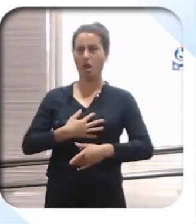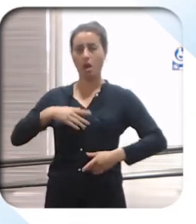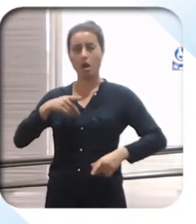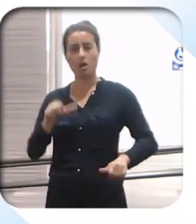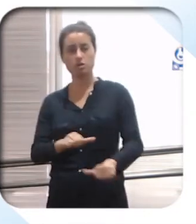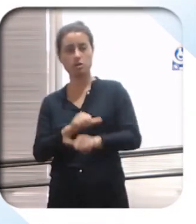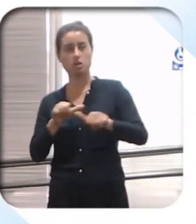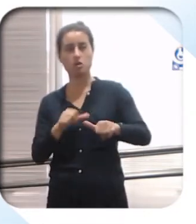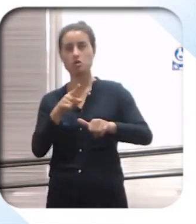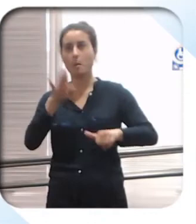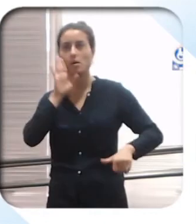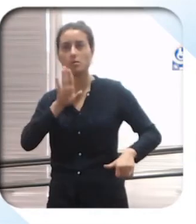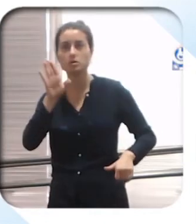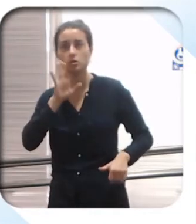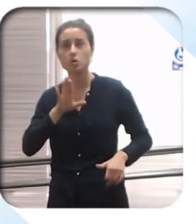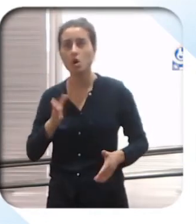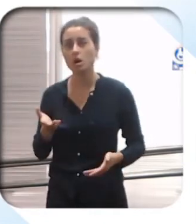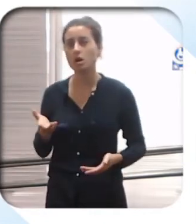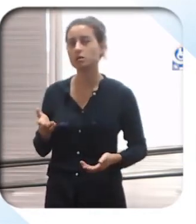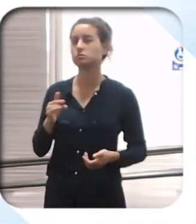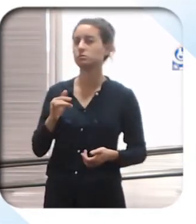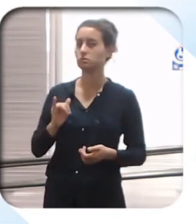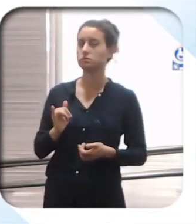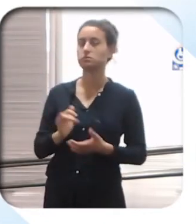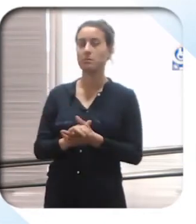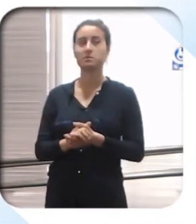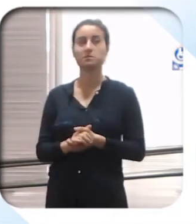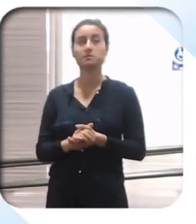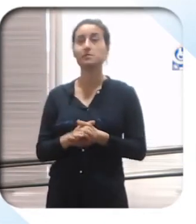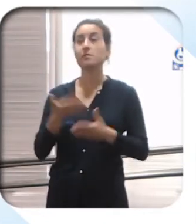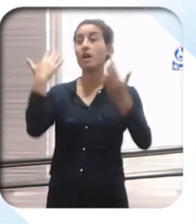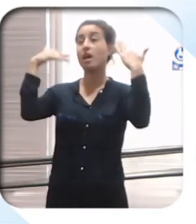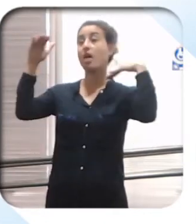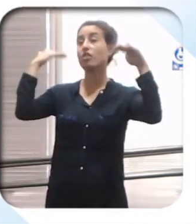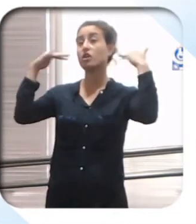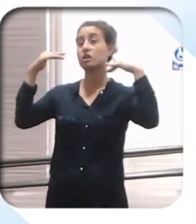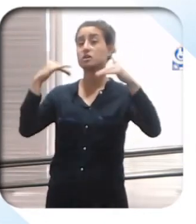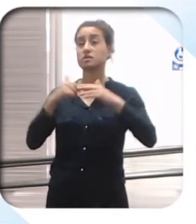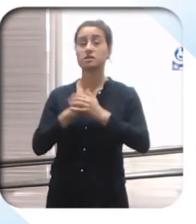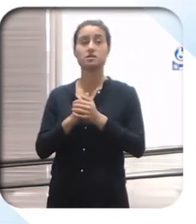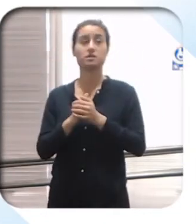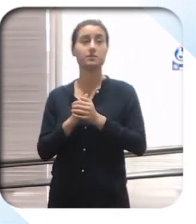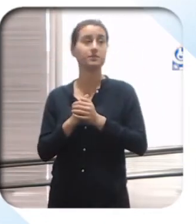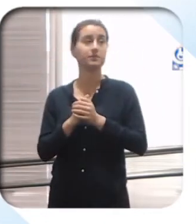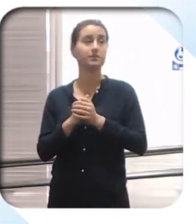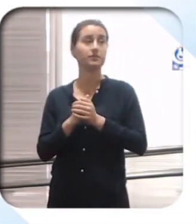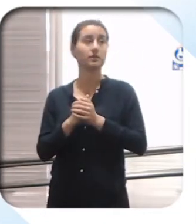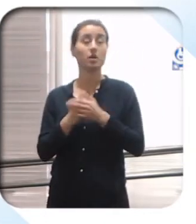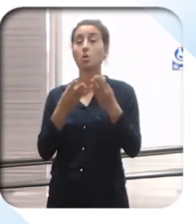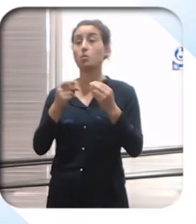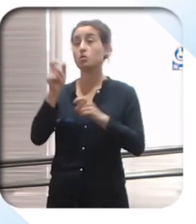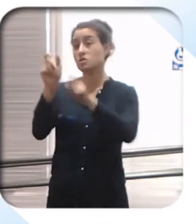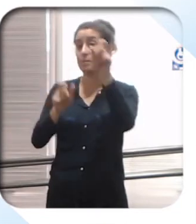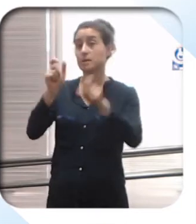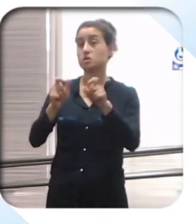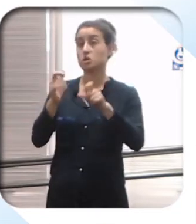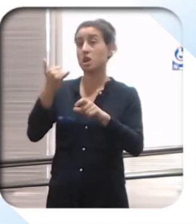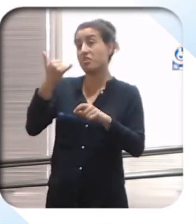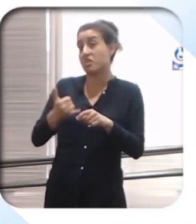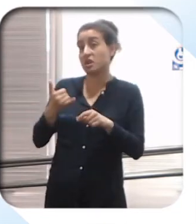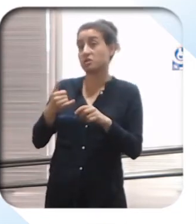hizo, es porque es homosexual. Digo, en la adolescencia, no declarado, muchas personas tienen